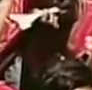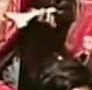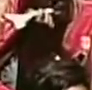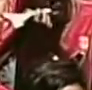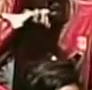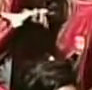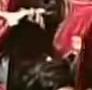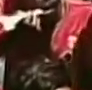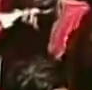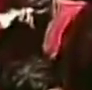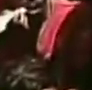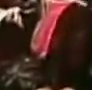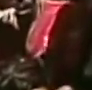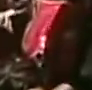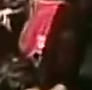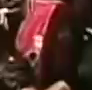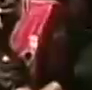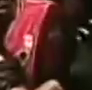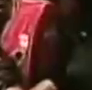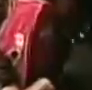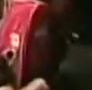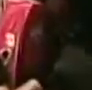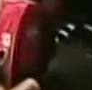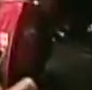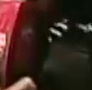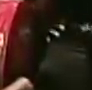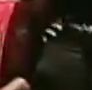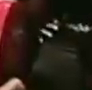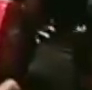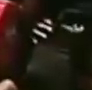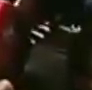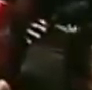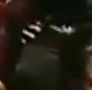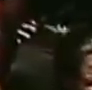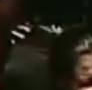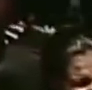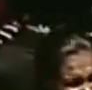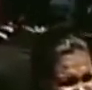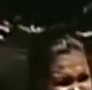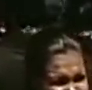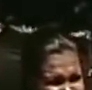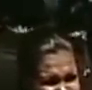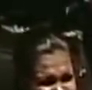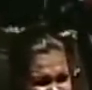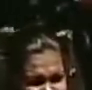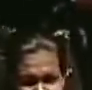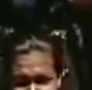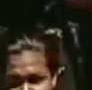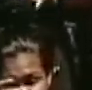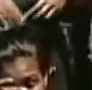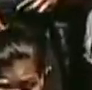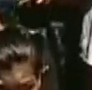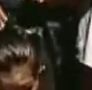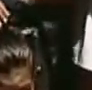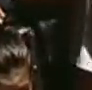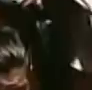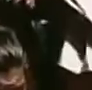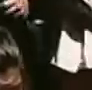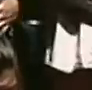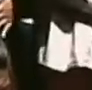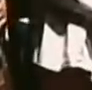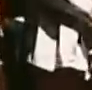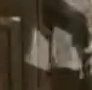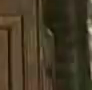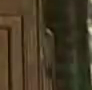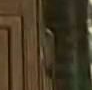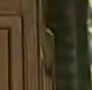marco de la sesión del Consejo Legislativo de esta entidad. Estamos viendo en nuestras pantallas al orador de orden para